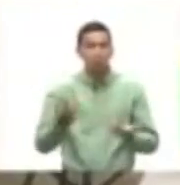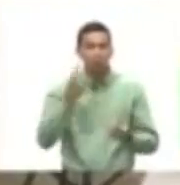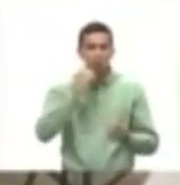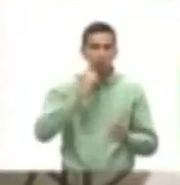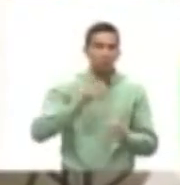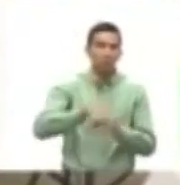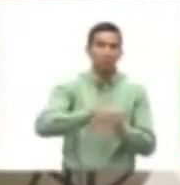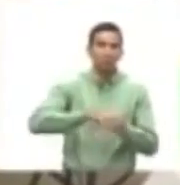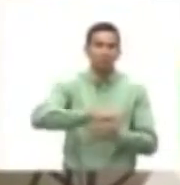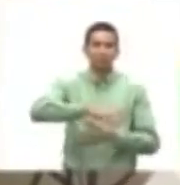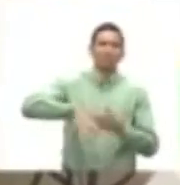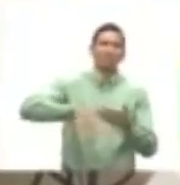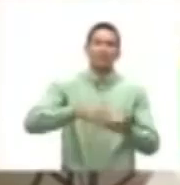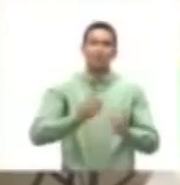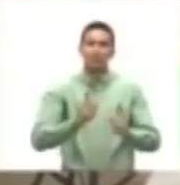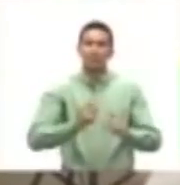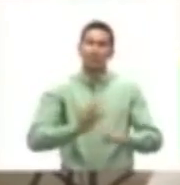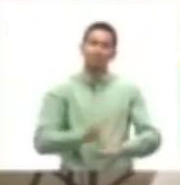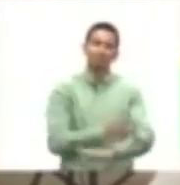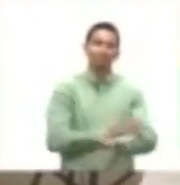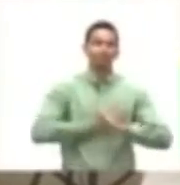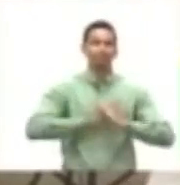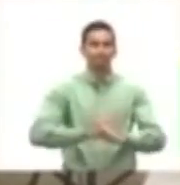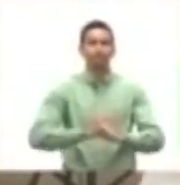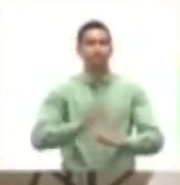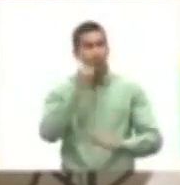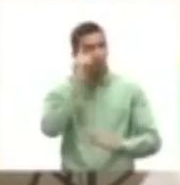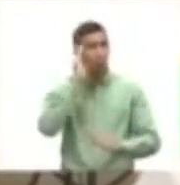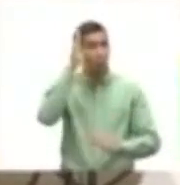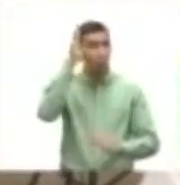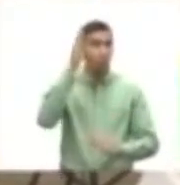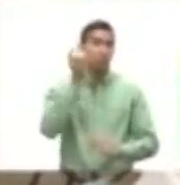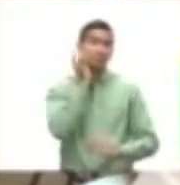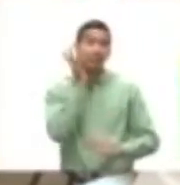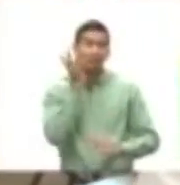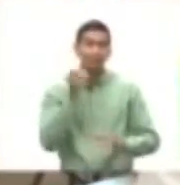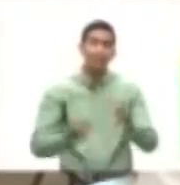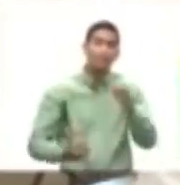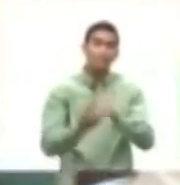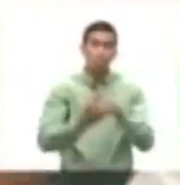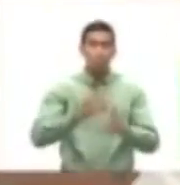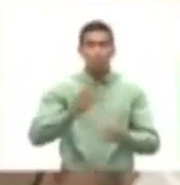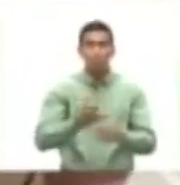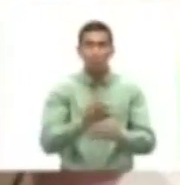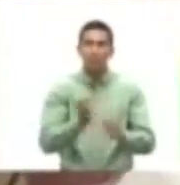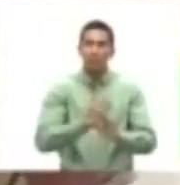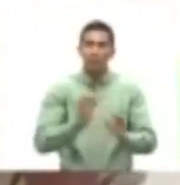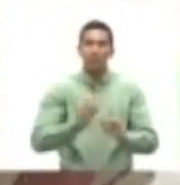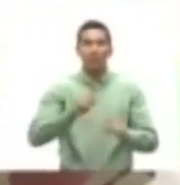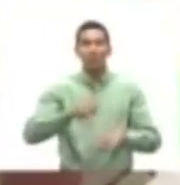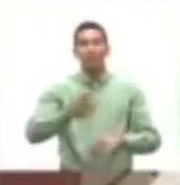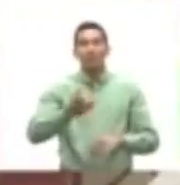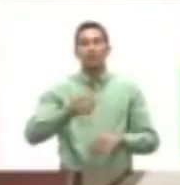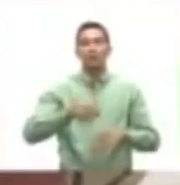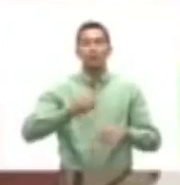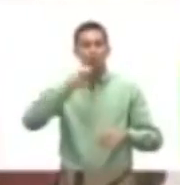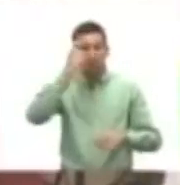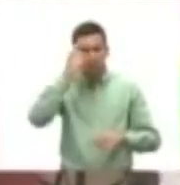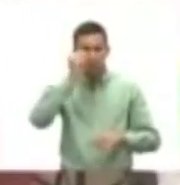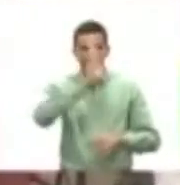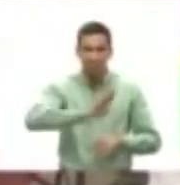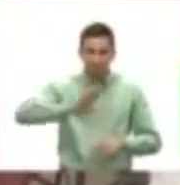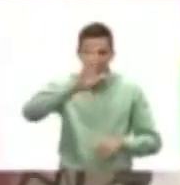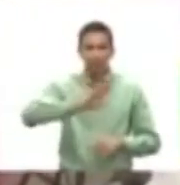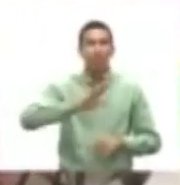público. Queremos prevenir situaciones lamentables hacia el futuro y que podamos, con la oferta institucional del gobierno departamental, el de los municipios,